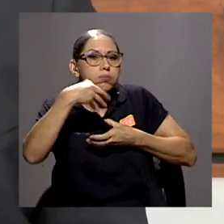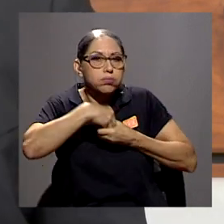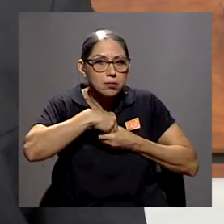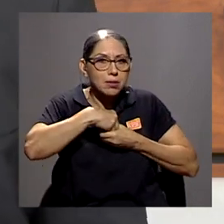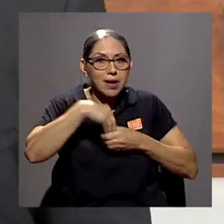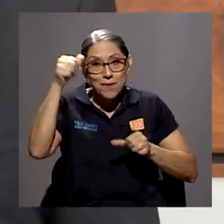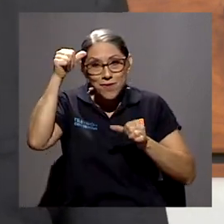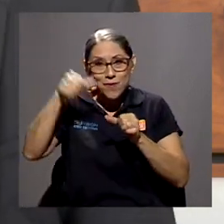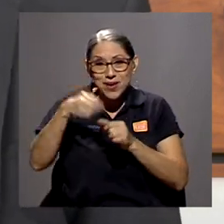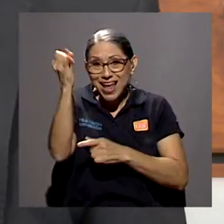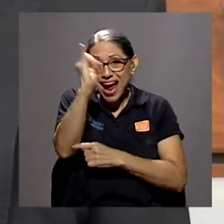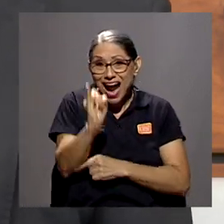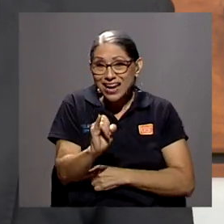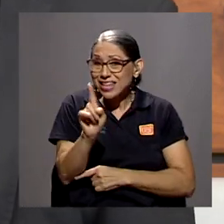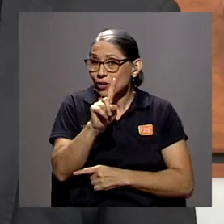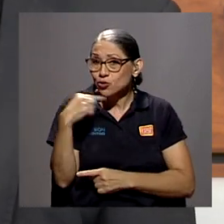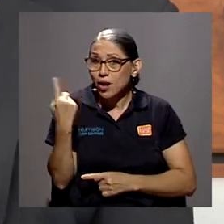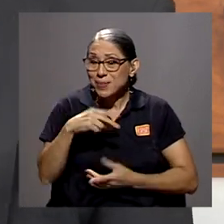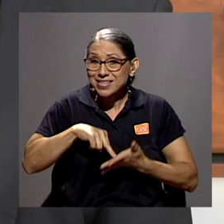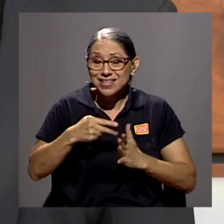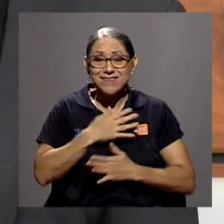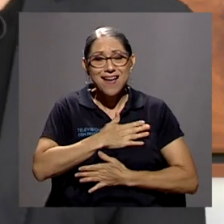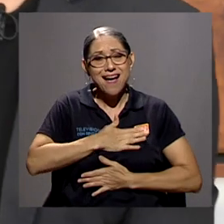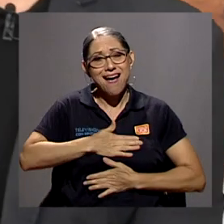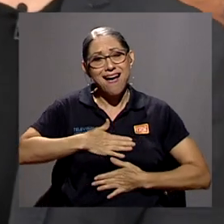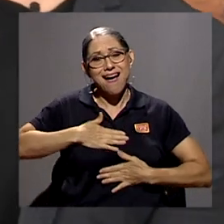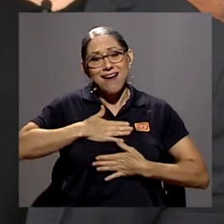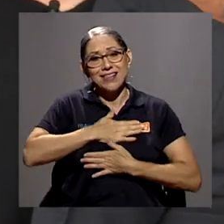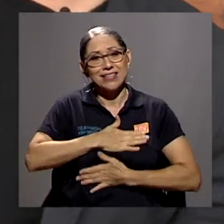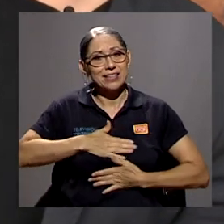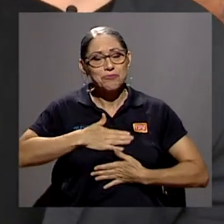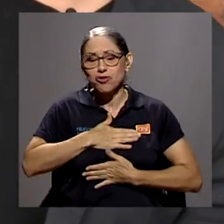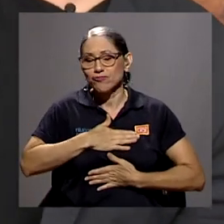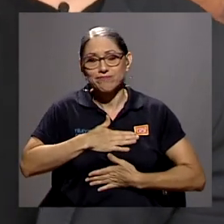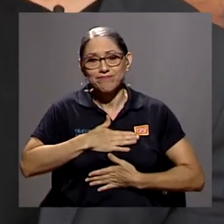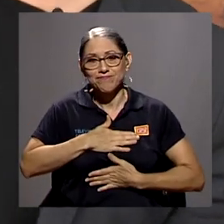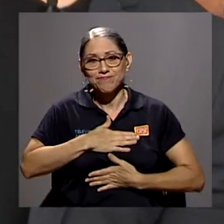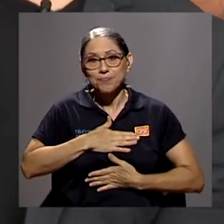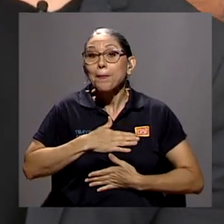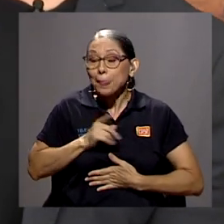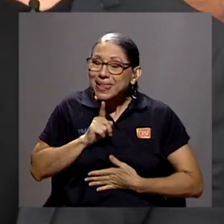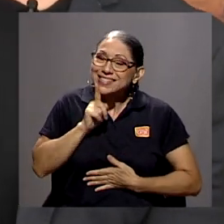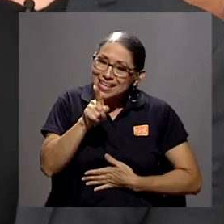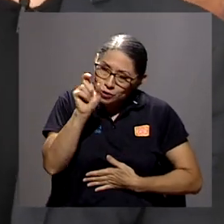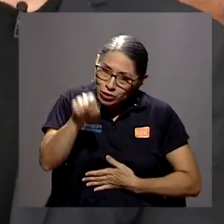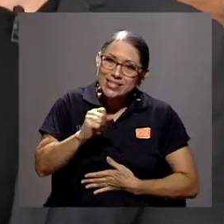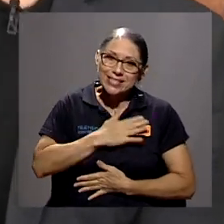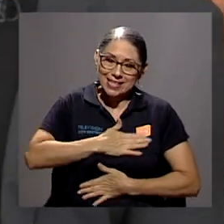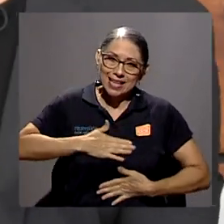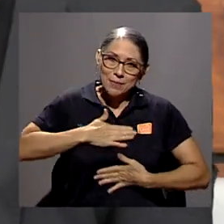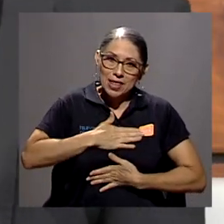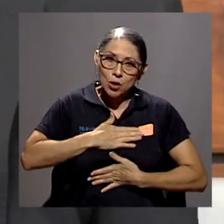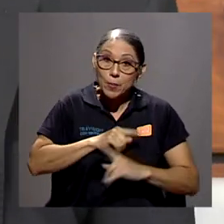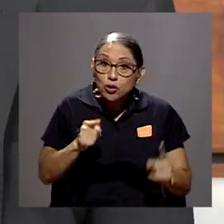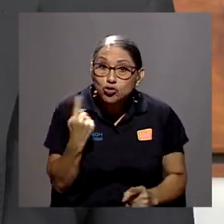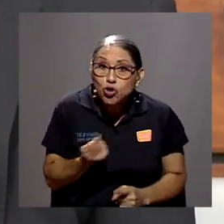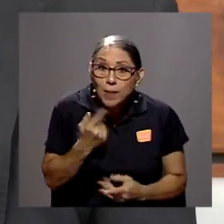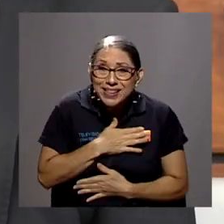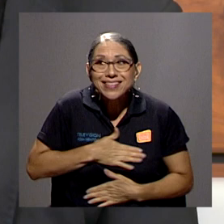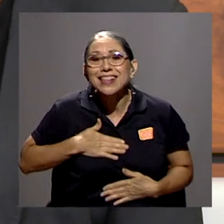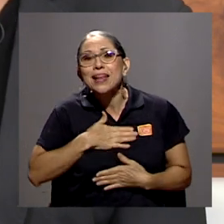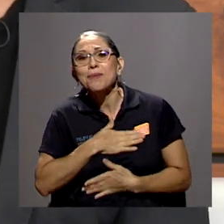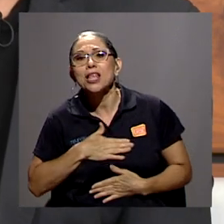contarse que el arte no sólo es entretenimiento y yo lo comentábamos ahora es cierto que el arte es entretenimiento pero no sólo es entretenimiento